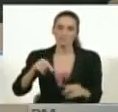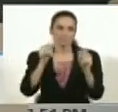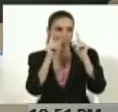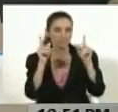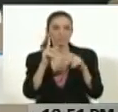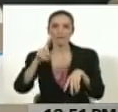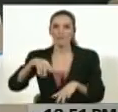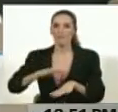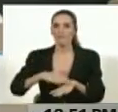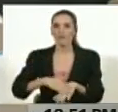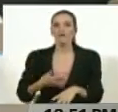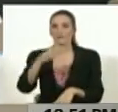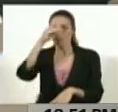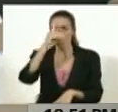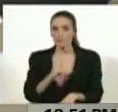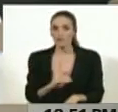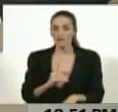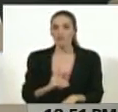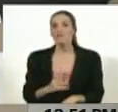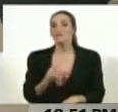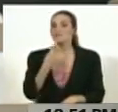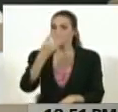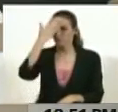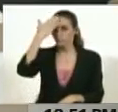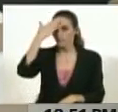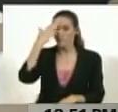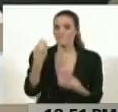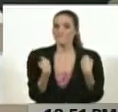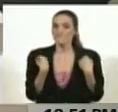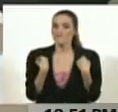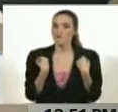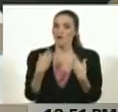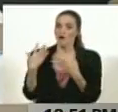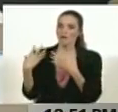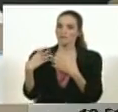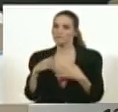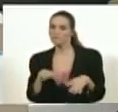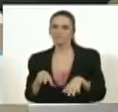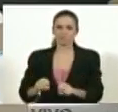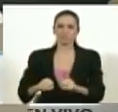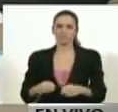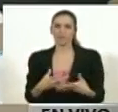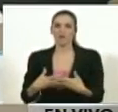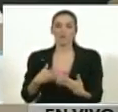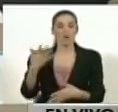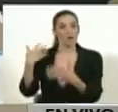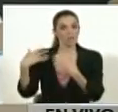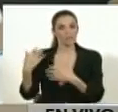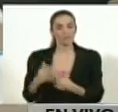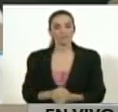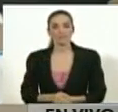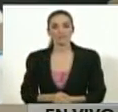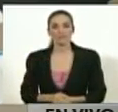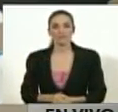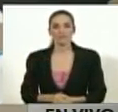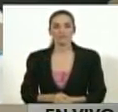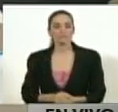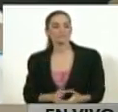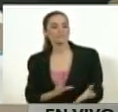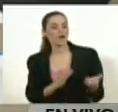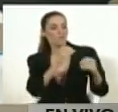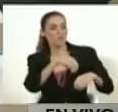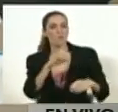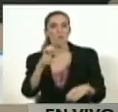sobre todo porque República Dominicana como bien lo saben vivió una invasión estadunidense con complicidad de